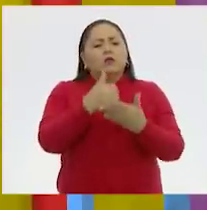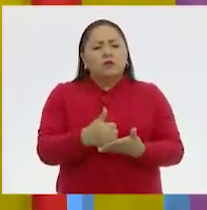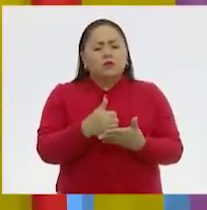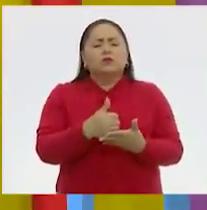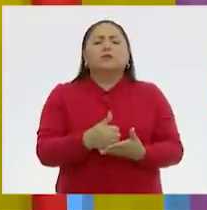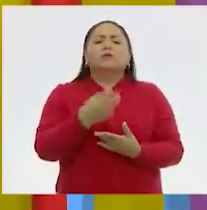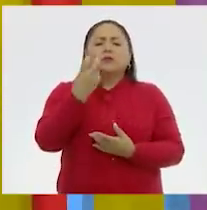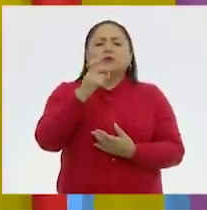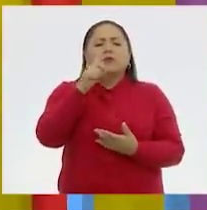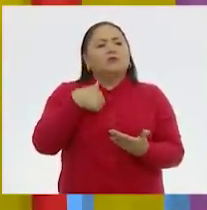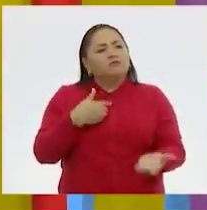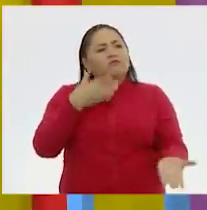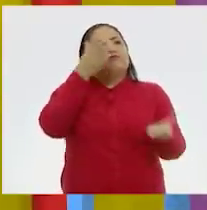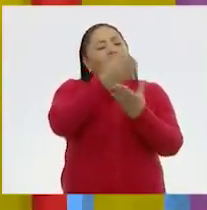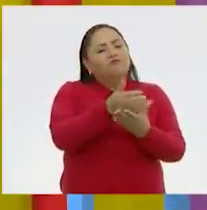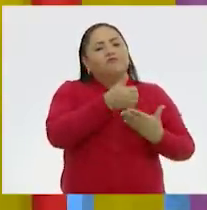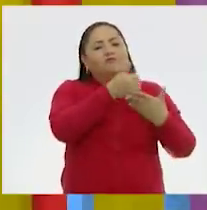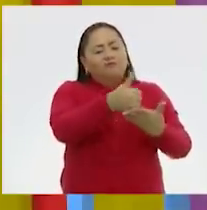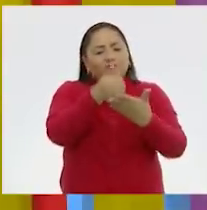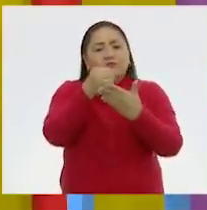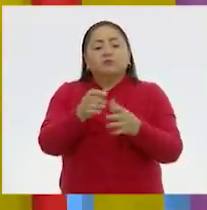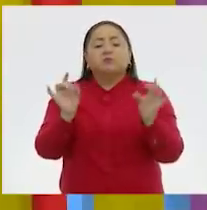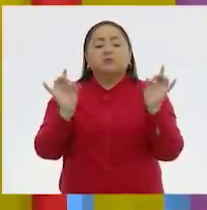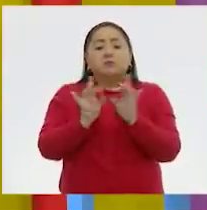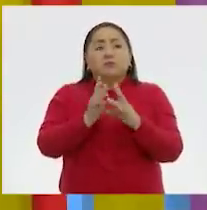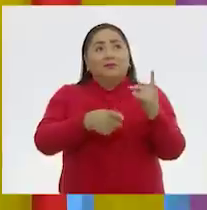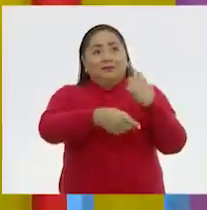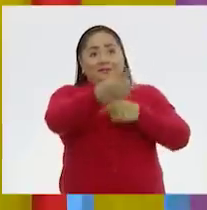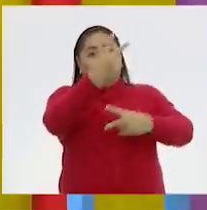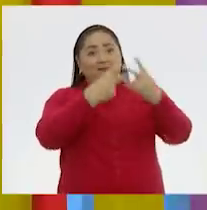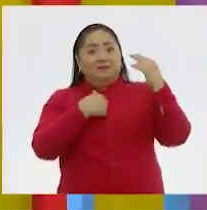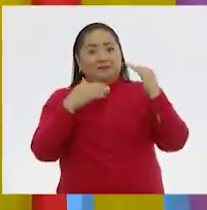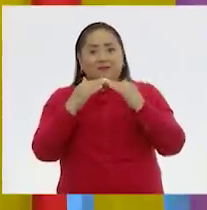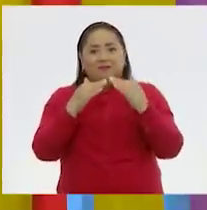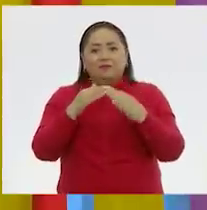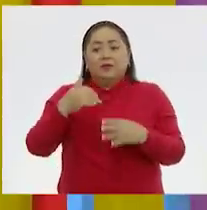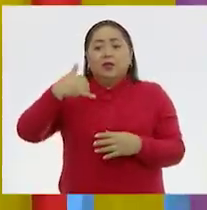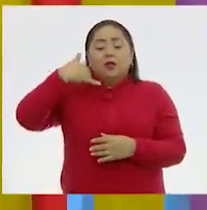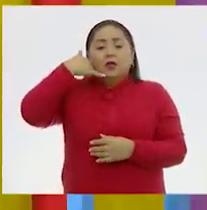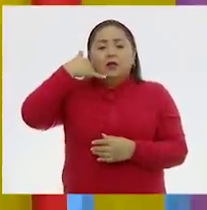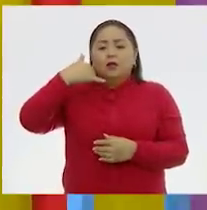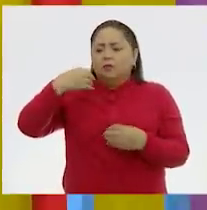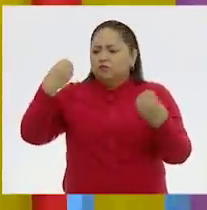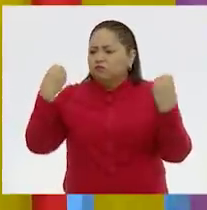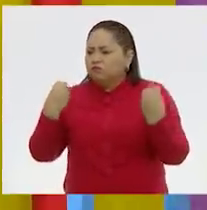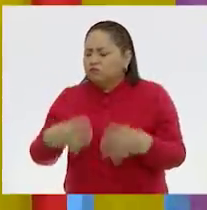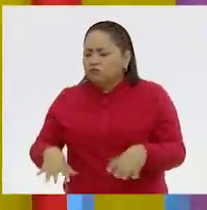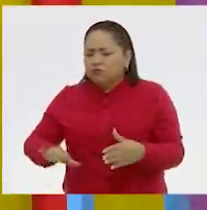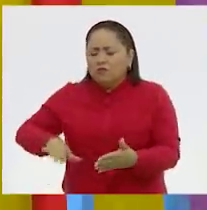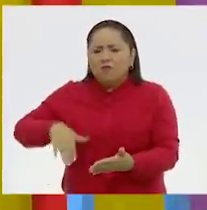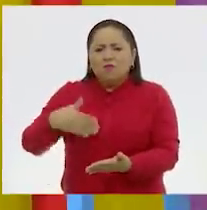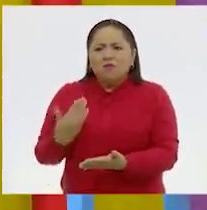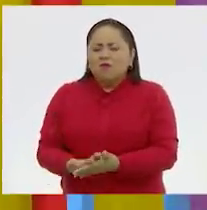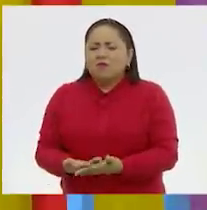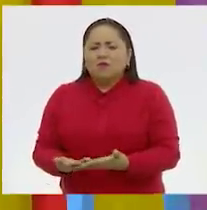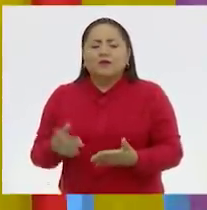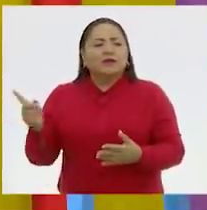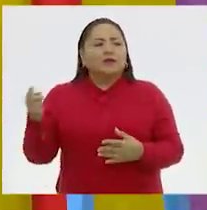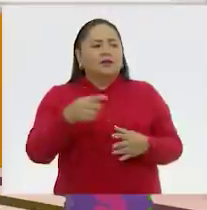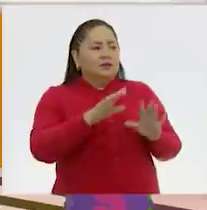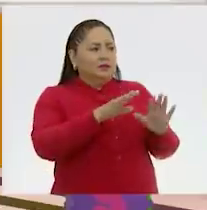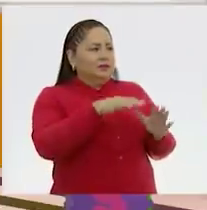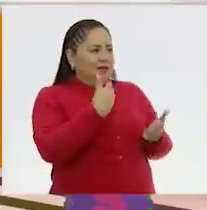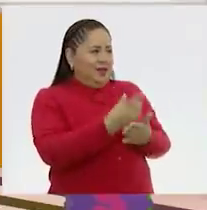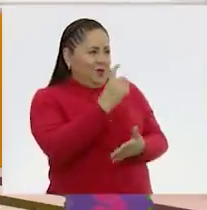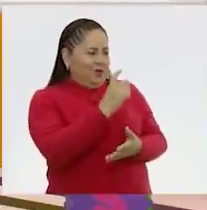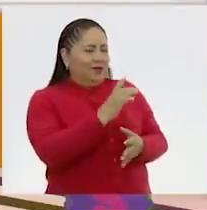y entonces estuve ahí para ayudarlos. Y en el camino de regreso a mi casa, mi celular se me perdió, se me cayó en algún punto de la carretera. ¿Fue donde se te cayó